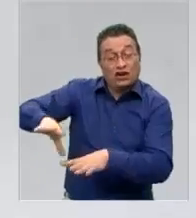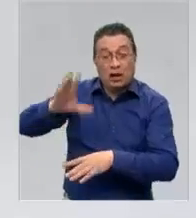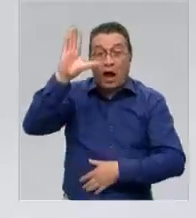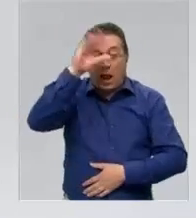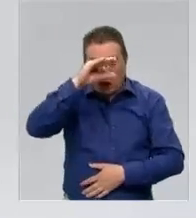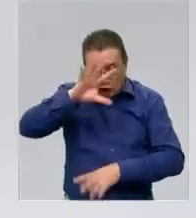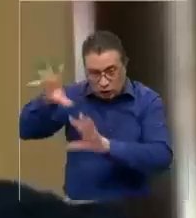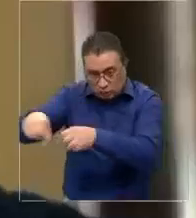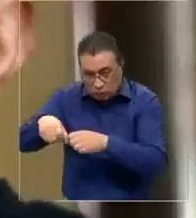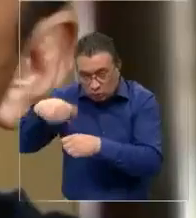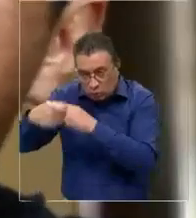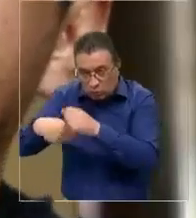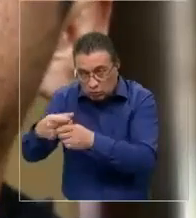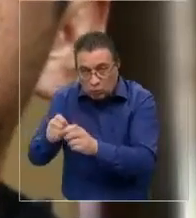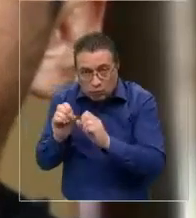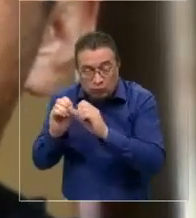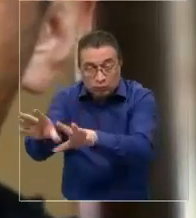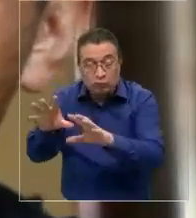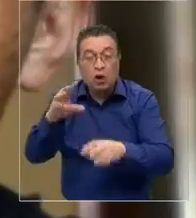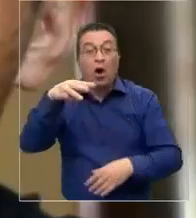la enrollaron y la escondieron en las moras.